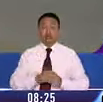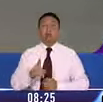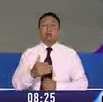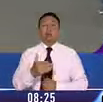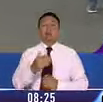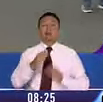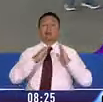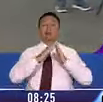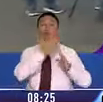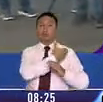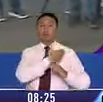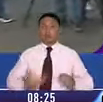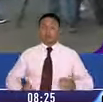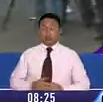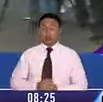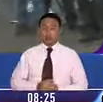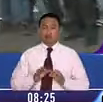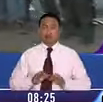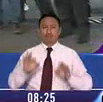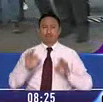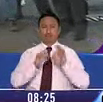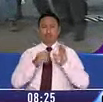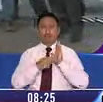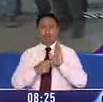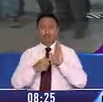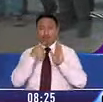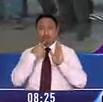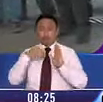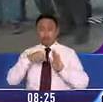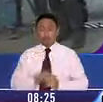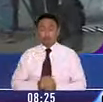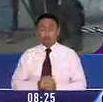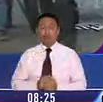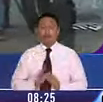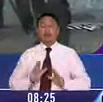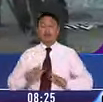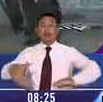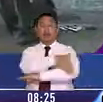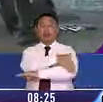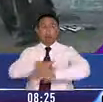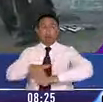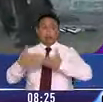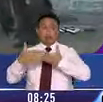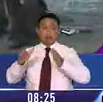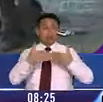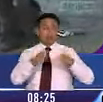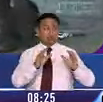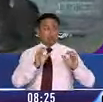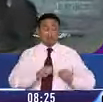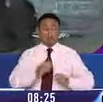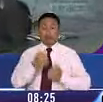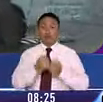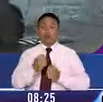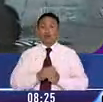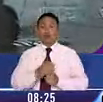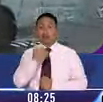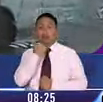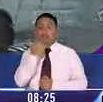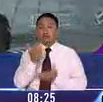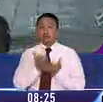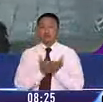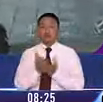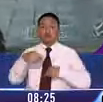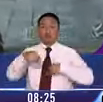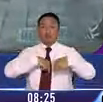Cabe destacar también, y es importante mencionar, que las vías están habilitadas, no hay ningún problema con el servicio de transporte. También